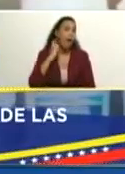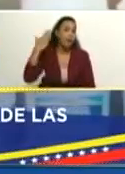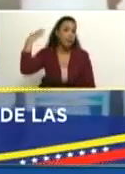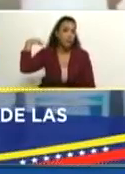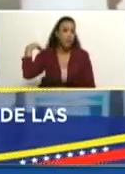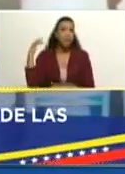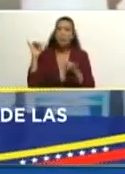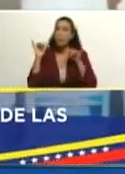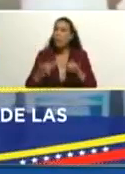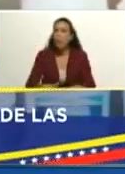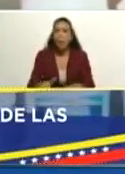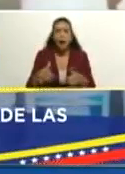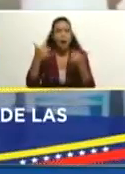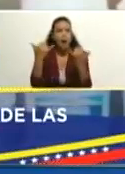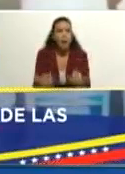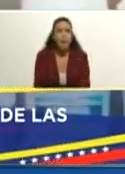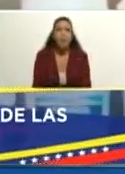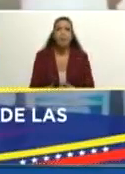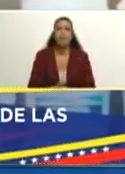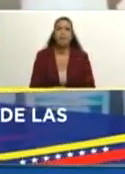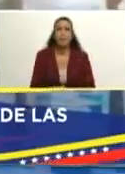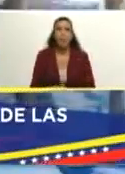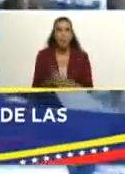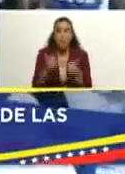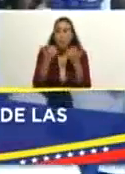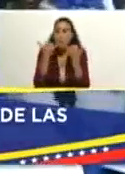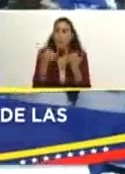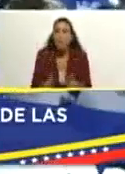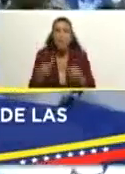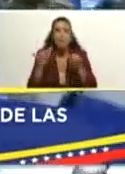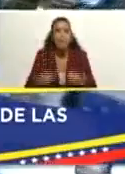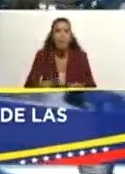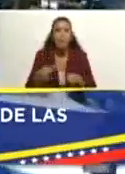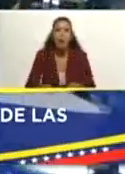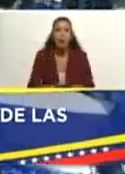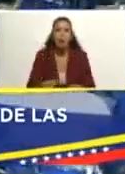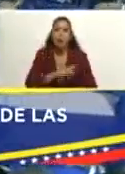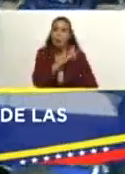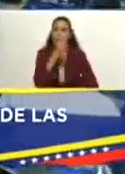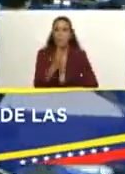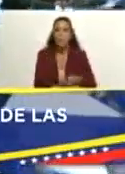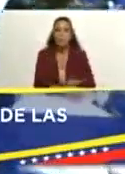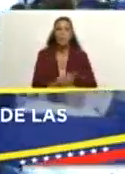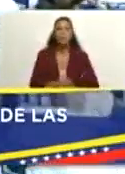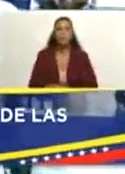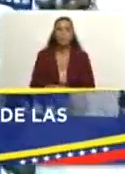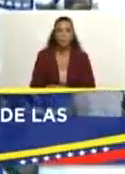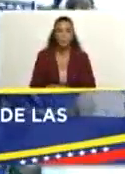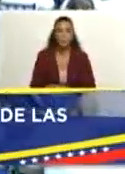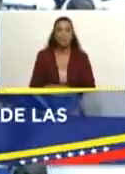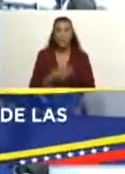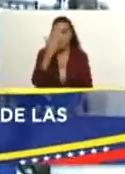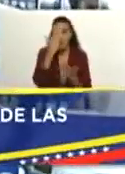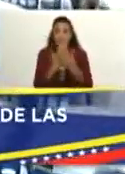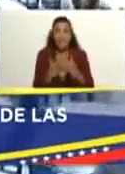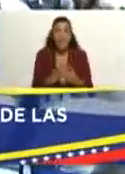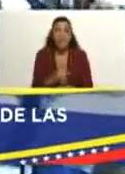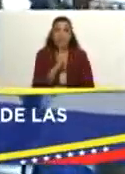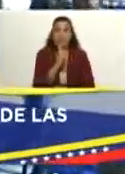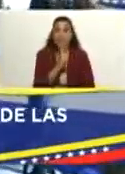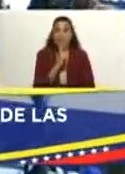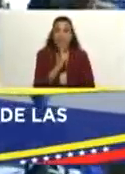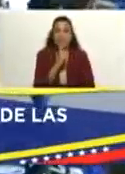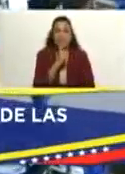época. La voluntad férrea, absoluta, frente a la agresión, frente